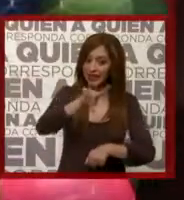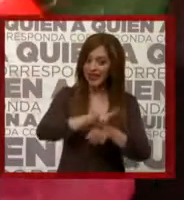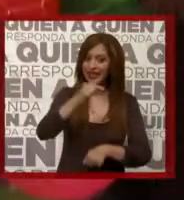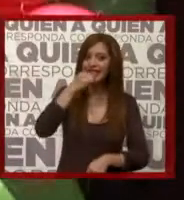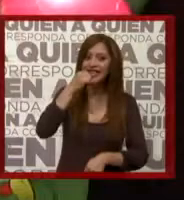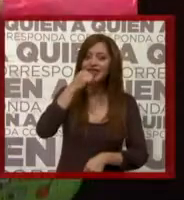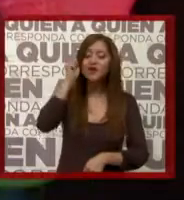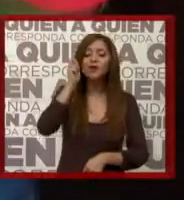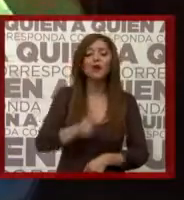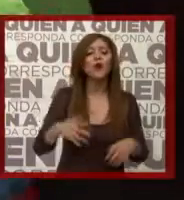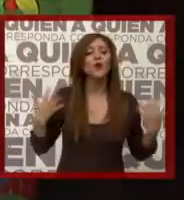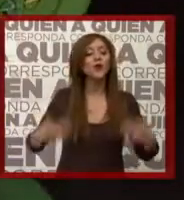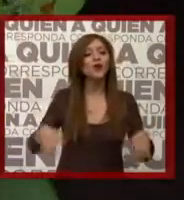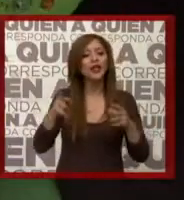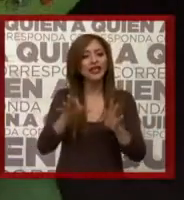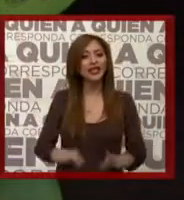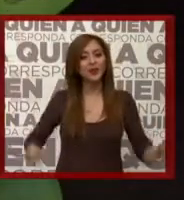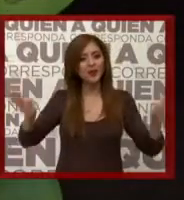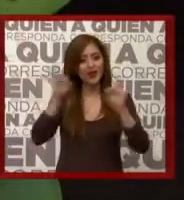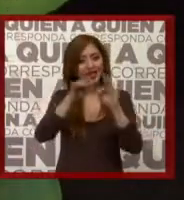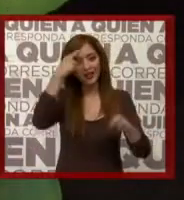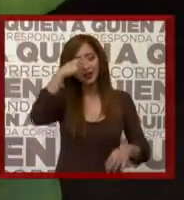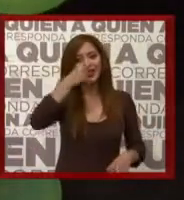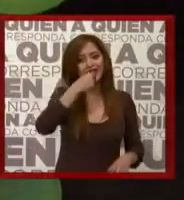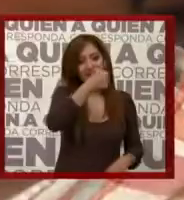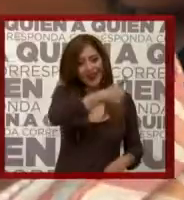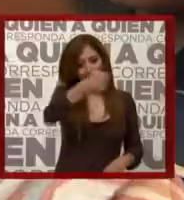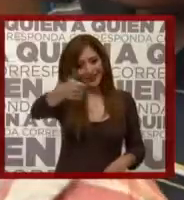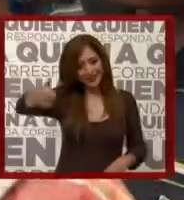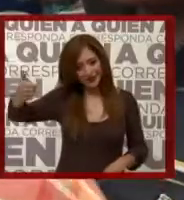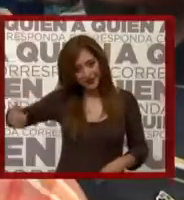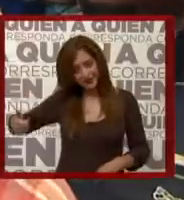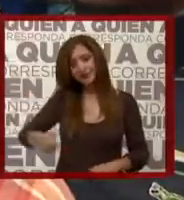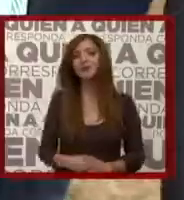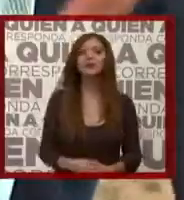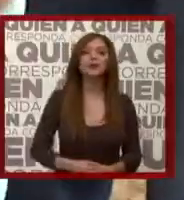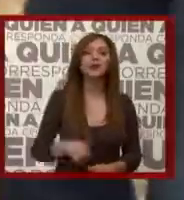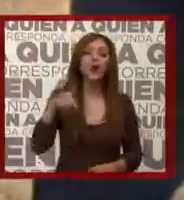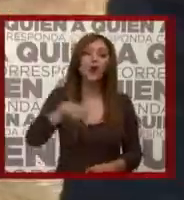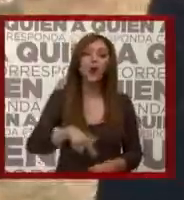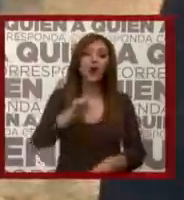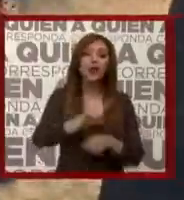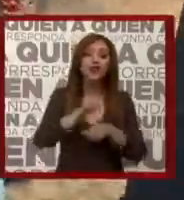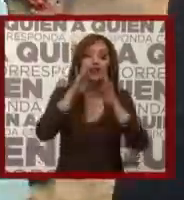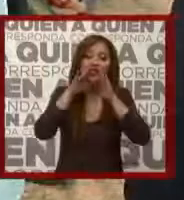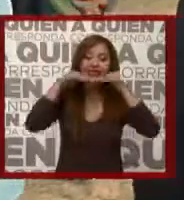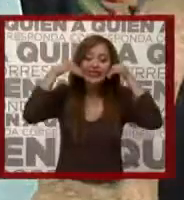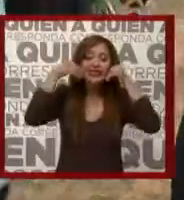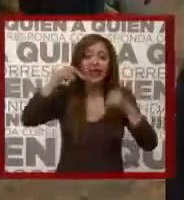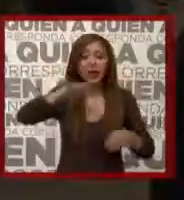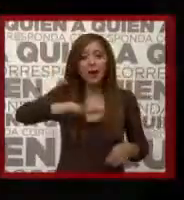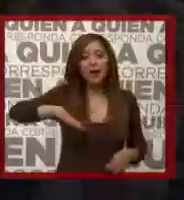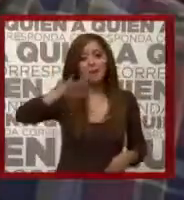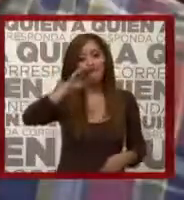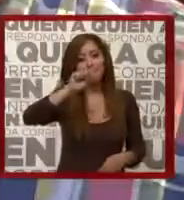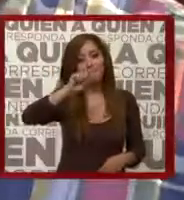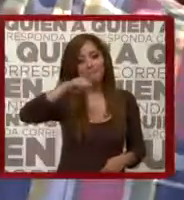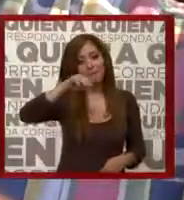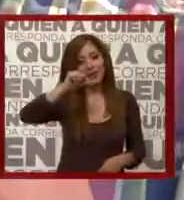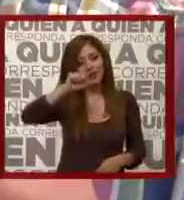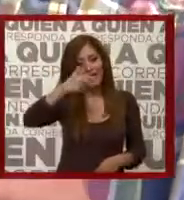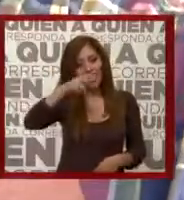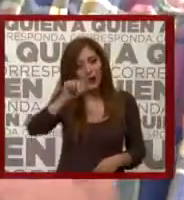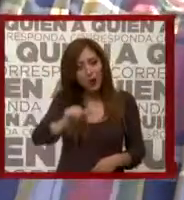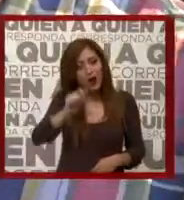fue inolvidable para todos ellos. El dibujar una sonrisa hoy con los niños de la zona Mazagua, de aquí de Temascalcingo, realmente